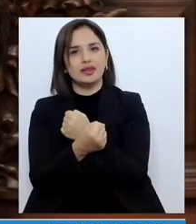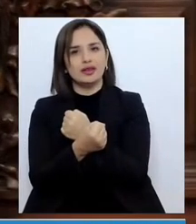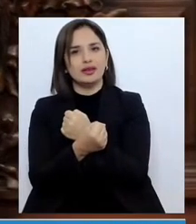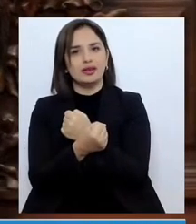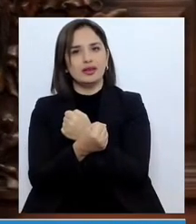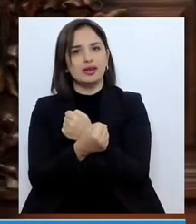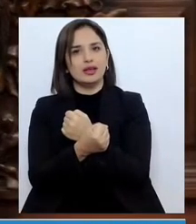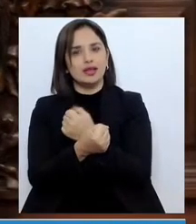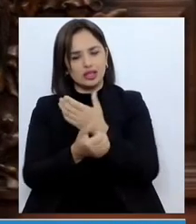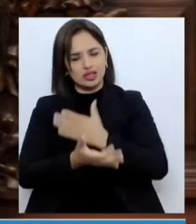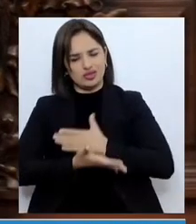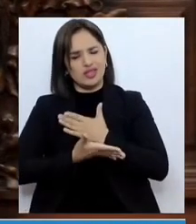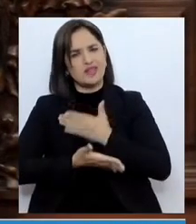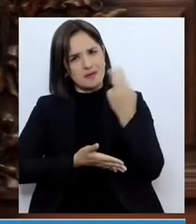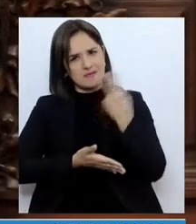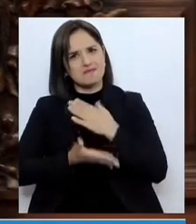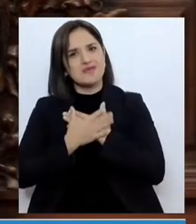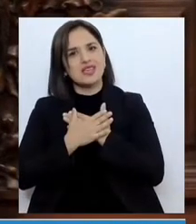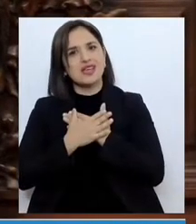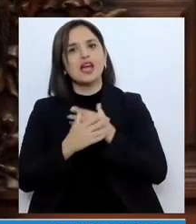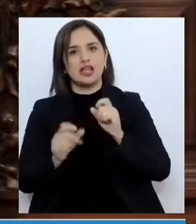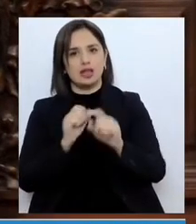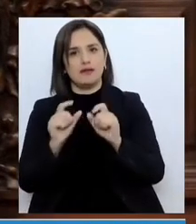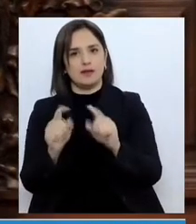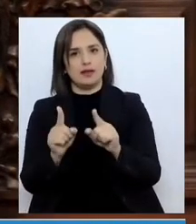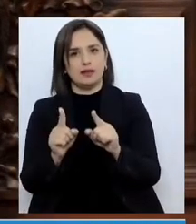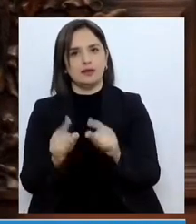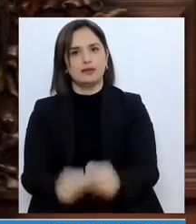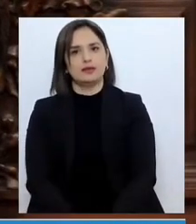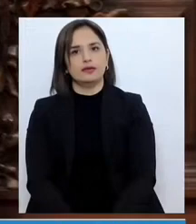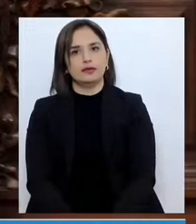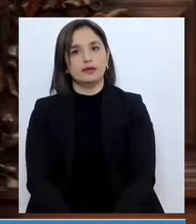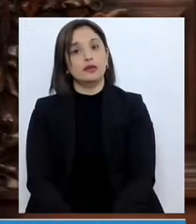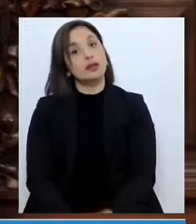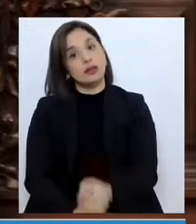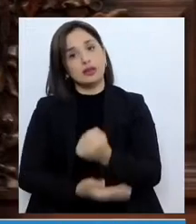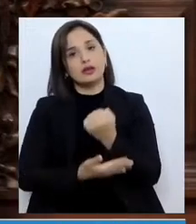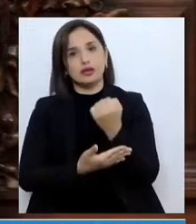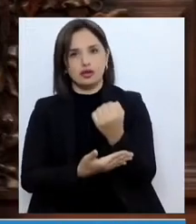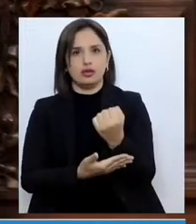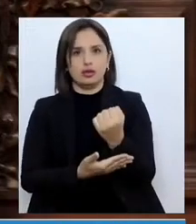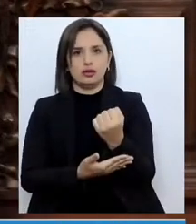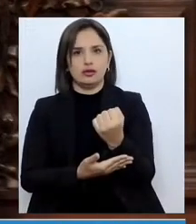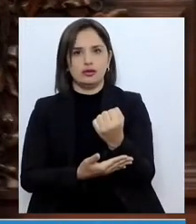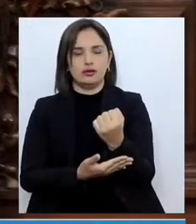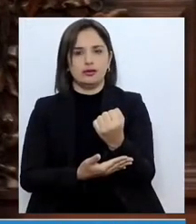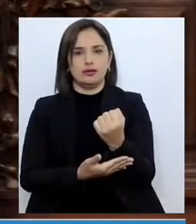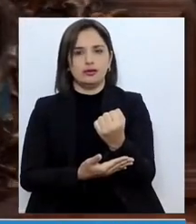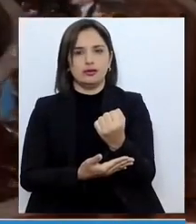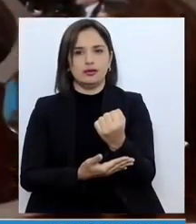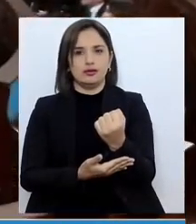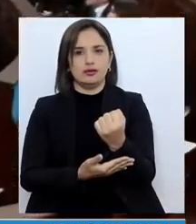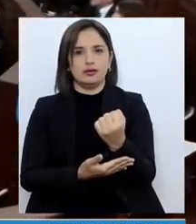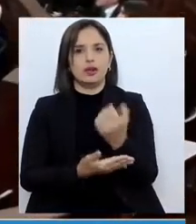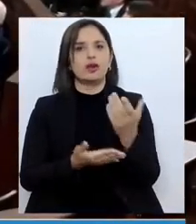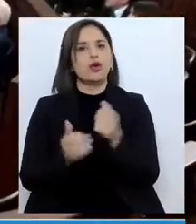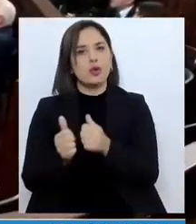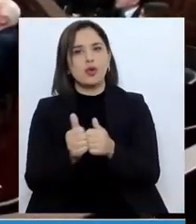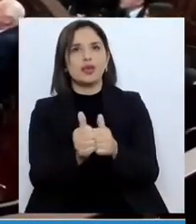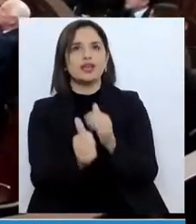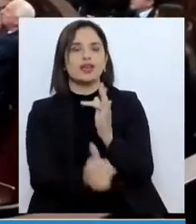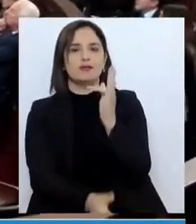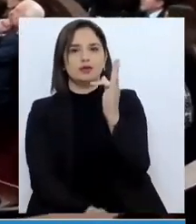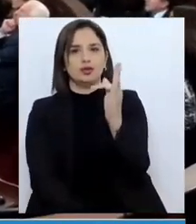mía y la defienda, y que sirva de carta de navegación hacia el futuro.